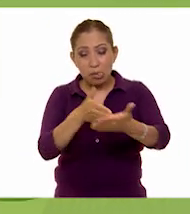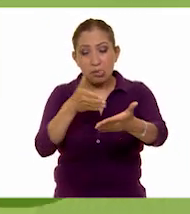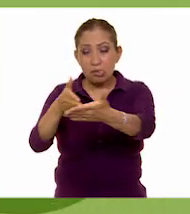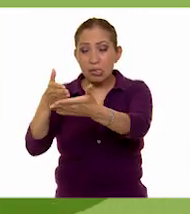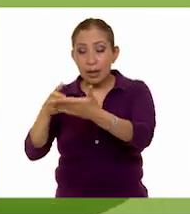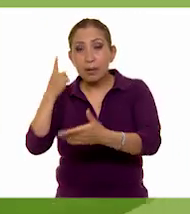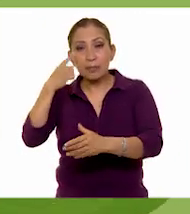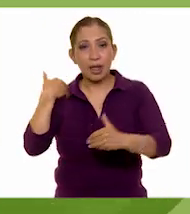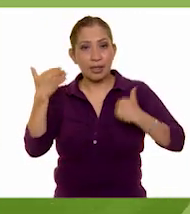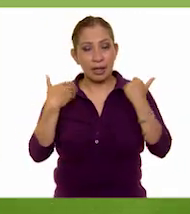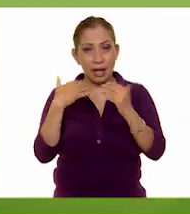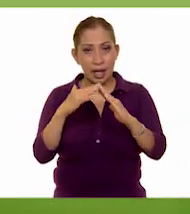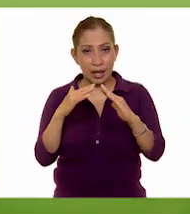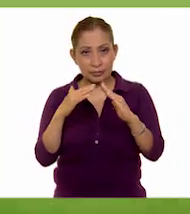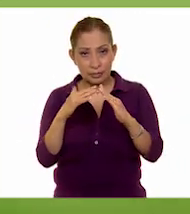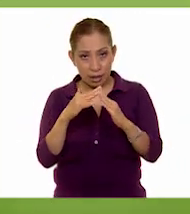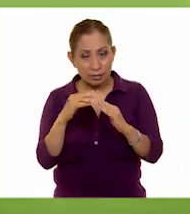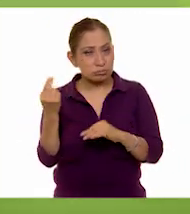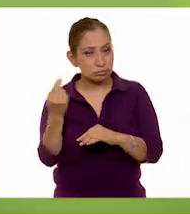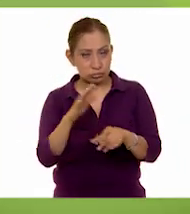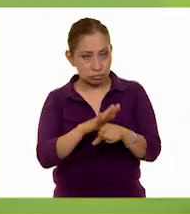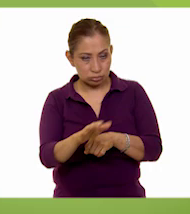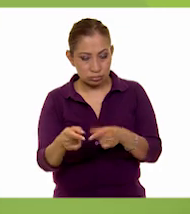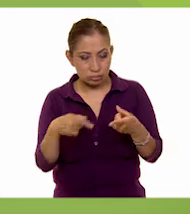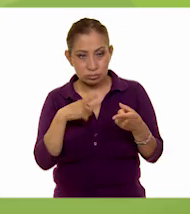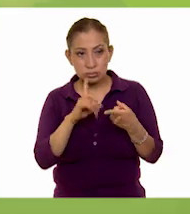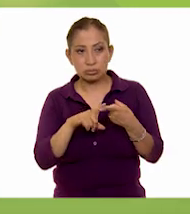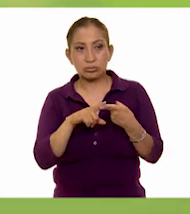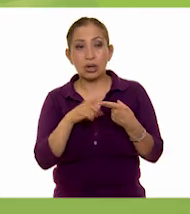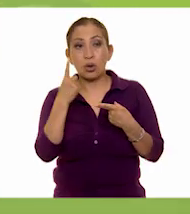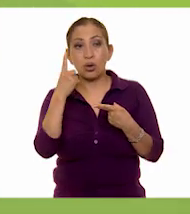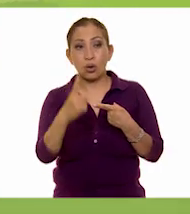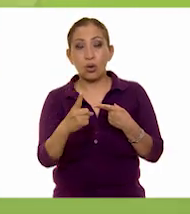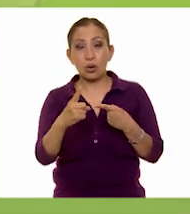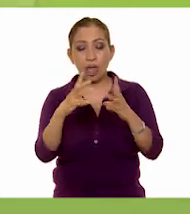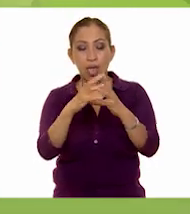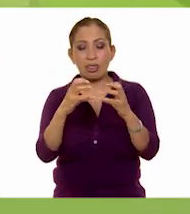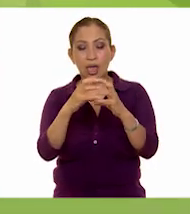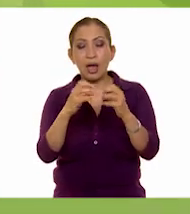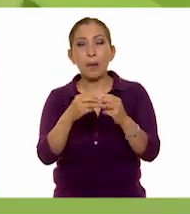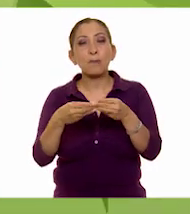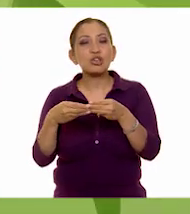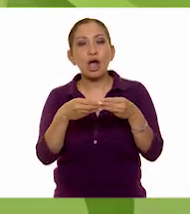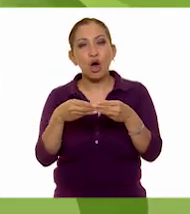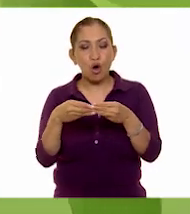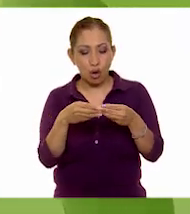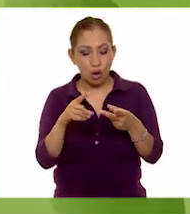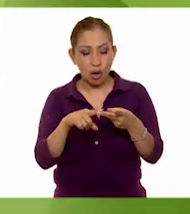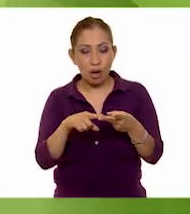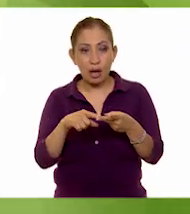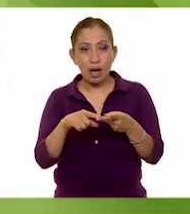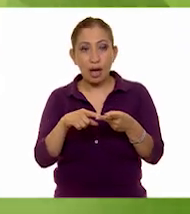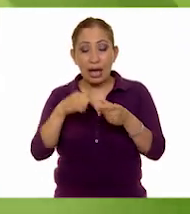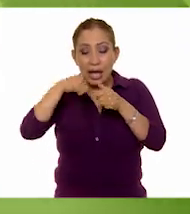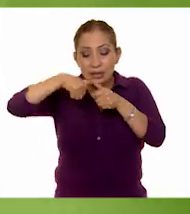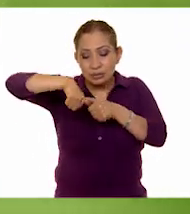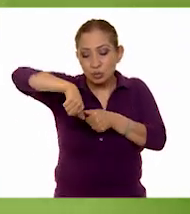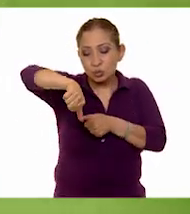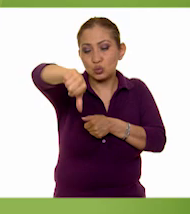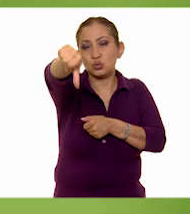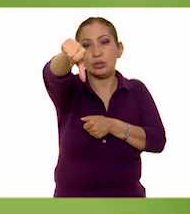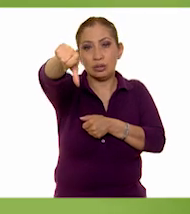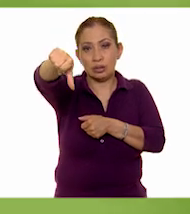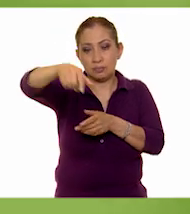en casa. Y lo que se necesita es un peluche, cinta para marcar un